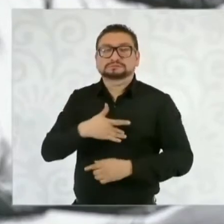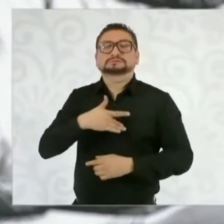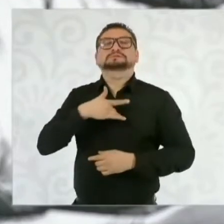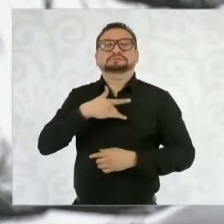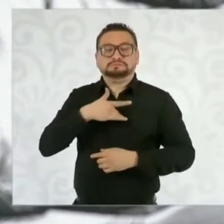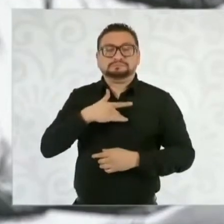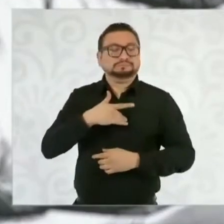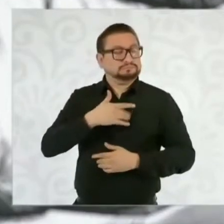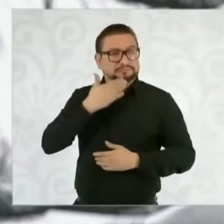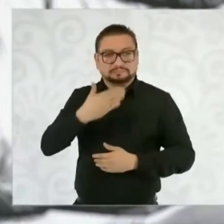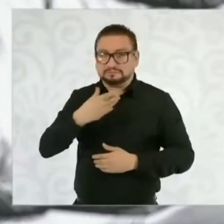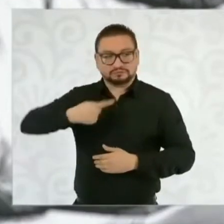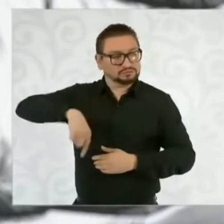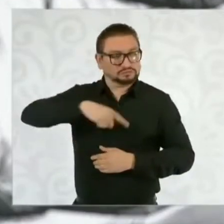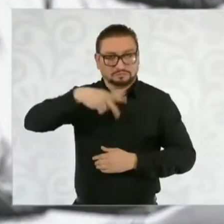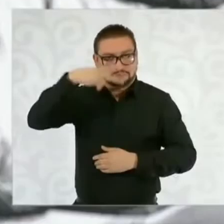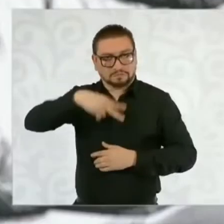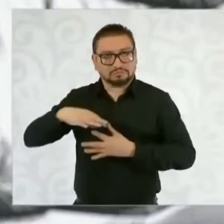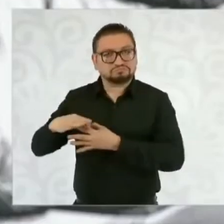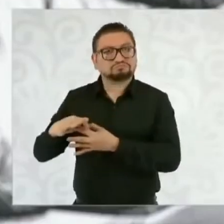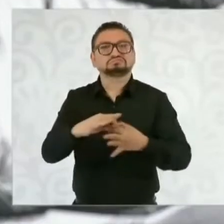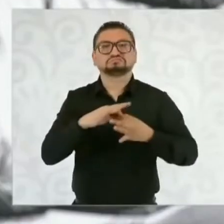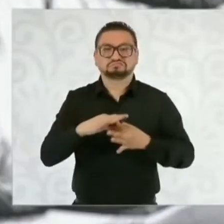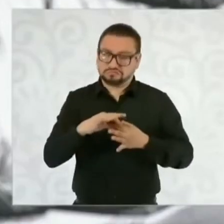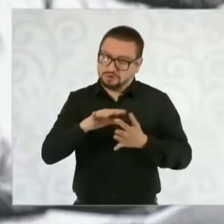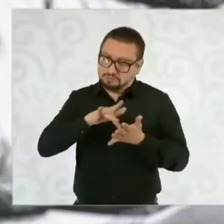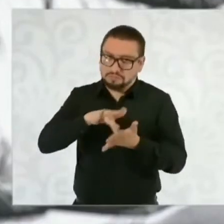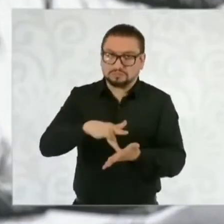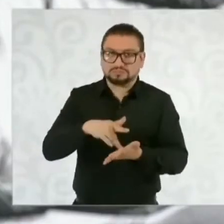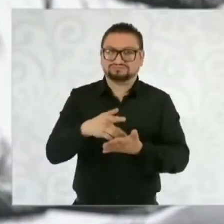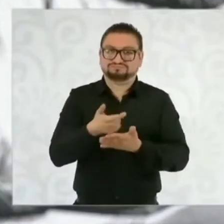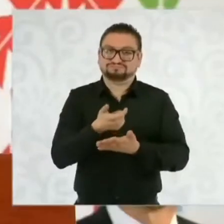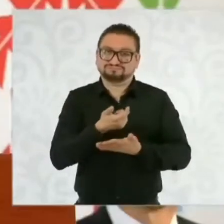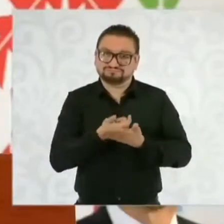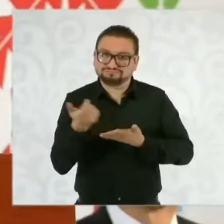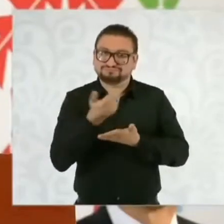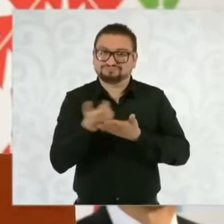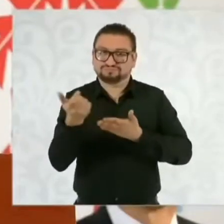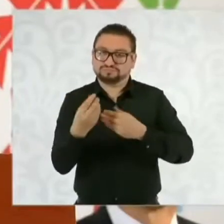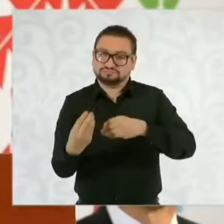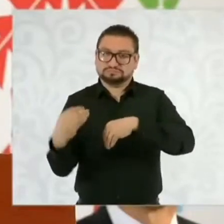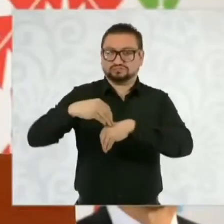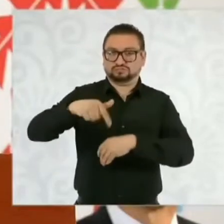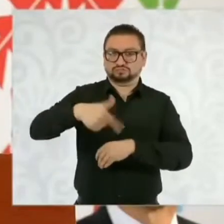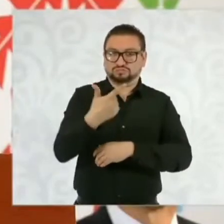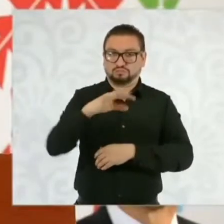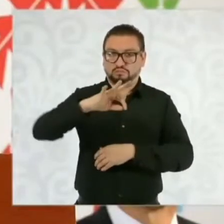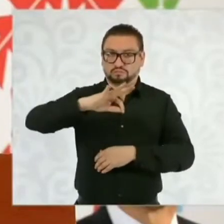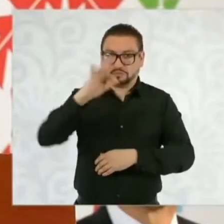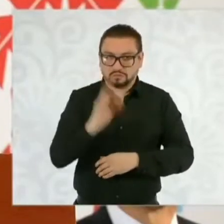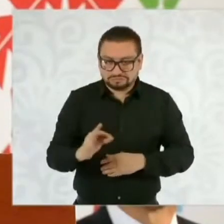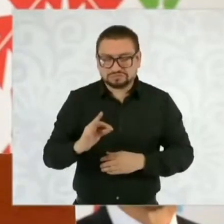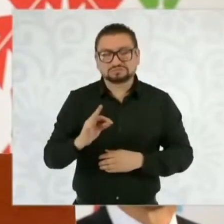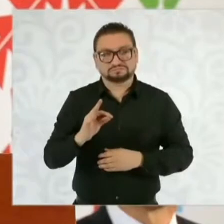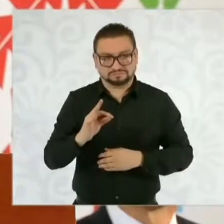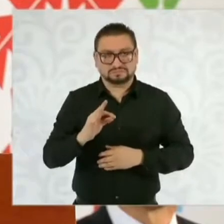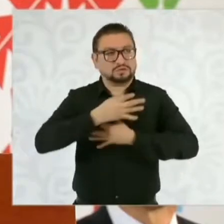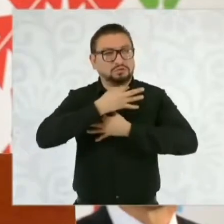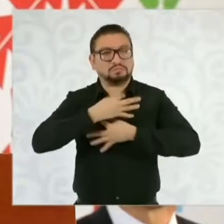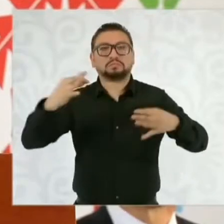de México acompañamos este aumento que hoy se anuncia del 12% al salario mínimo